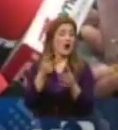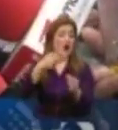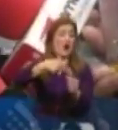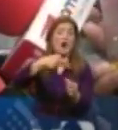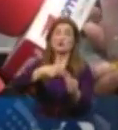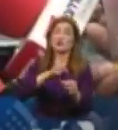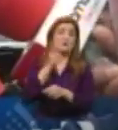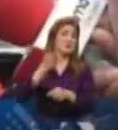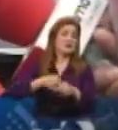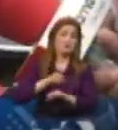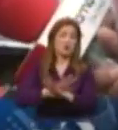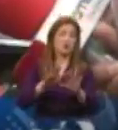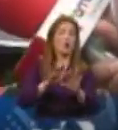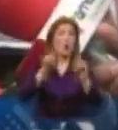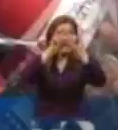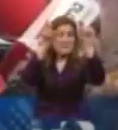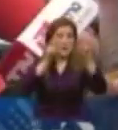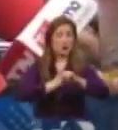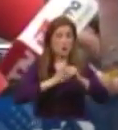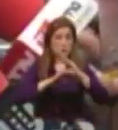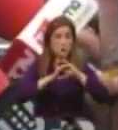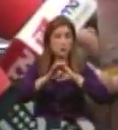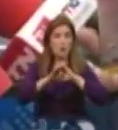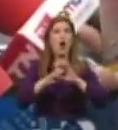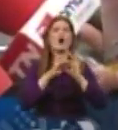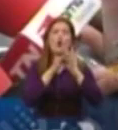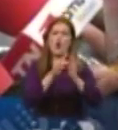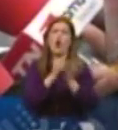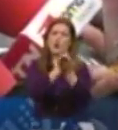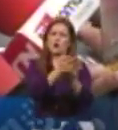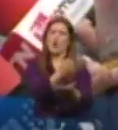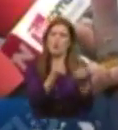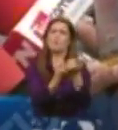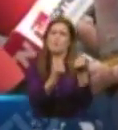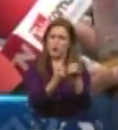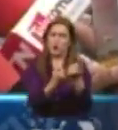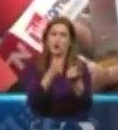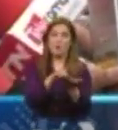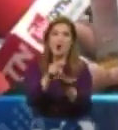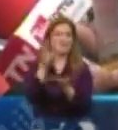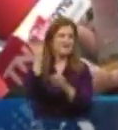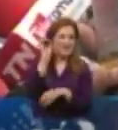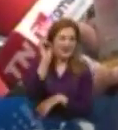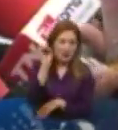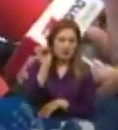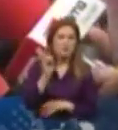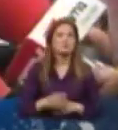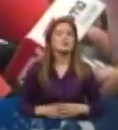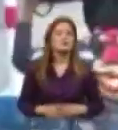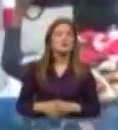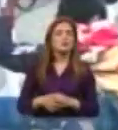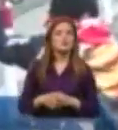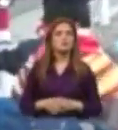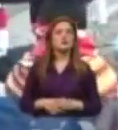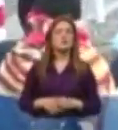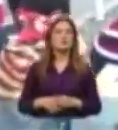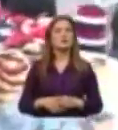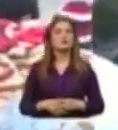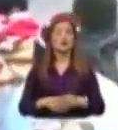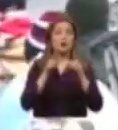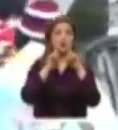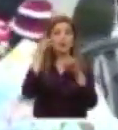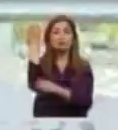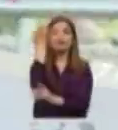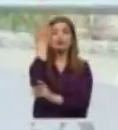exactamente la gasolina del transporte, porque también es una contribución de los señores transportistas. Desde que se decretó